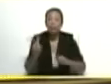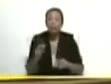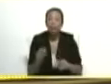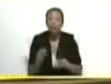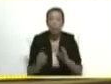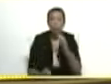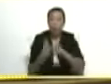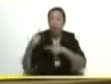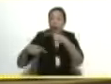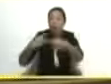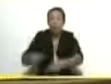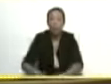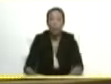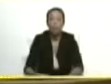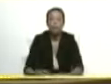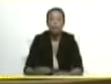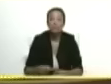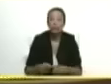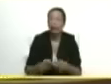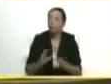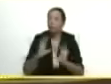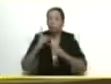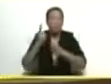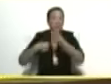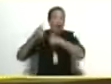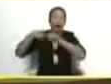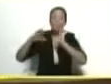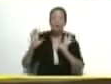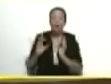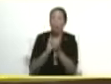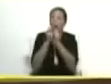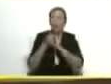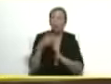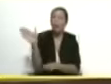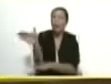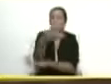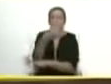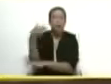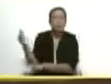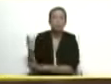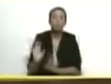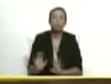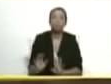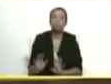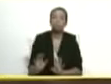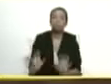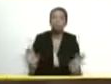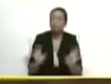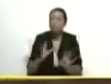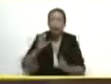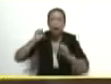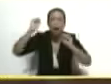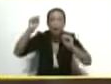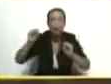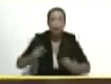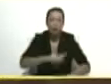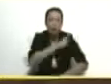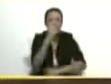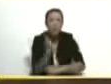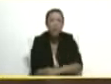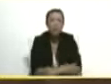sería la generación para hacer irreversible las banderas, la causa, la